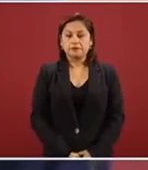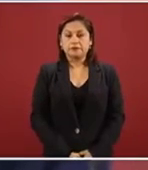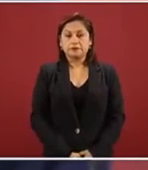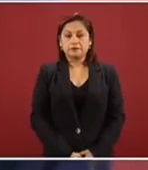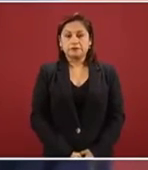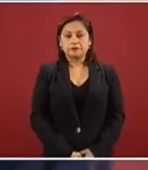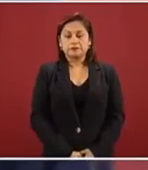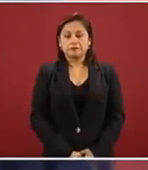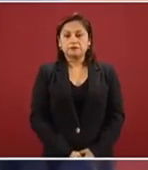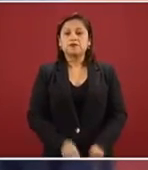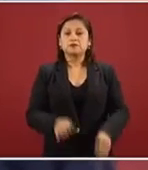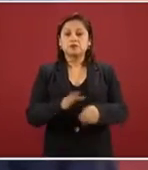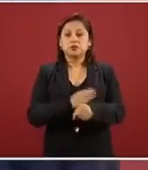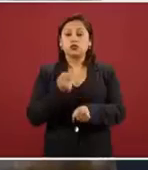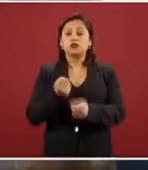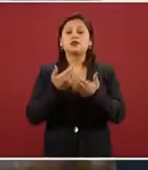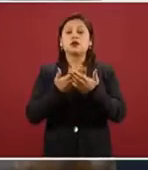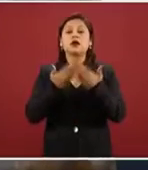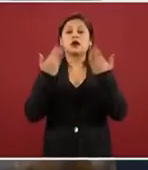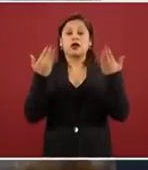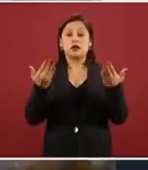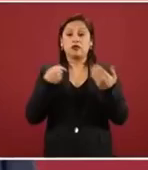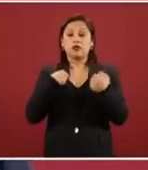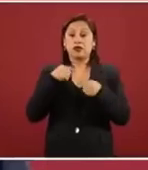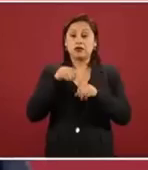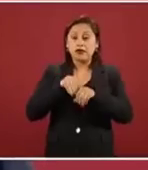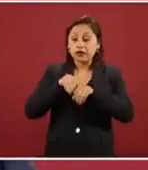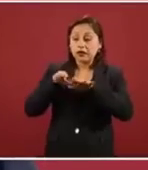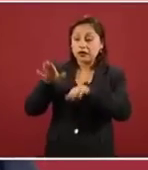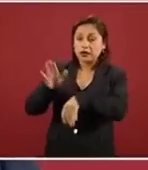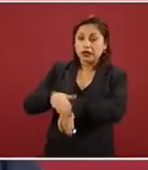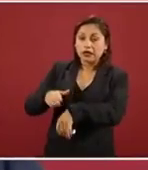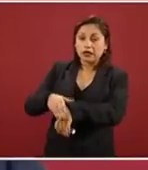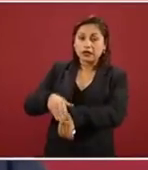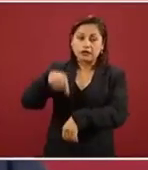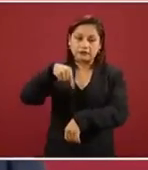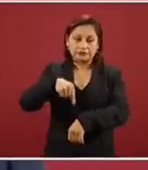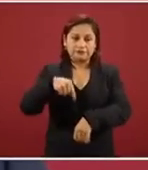podemos comunicarnos. Además, si